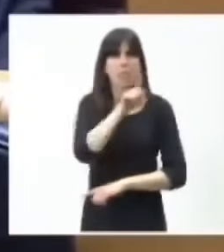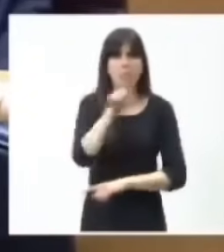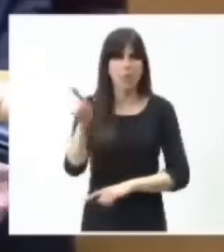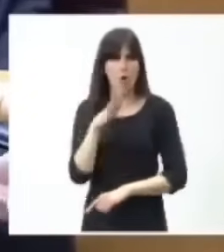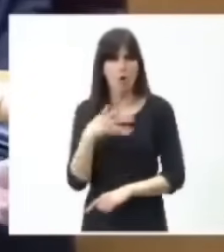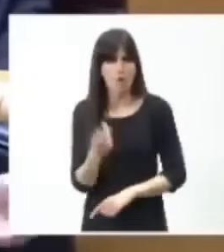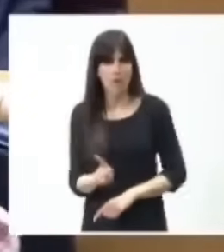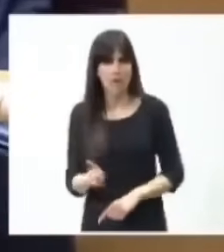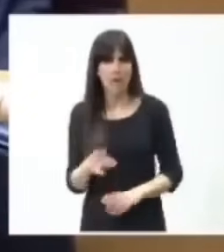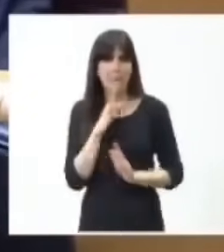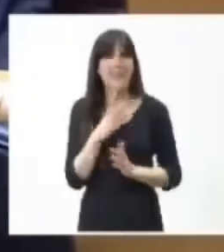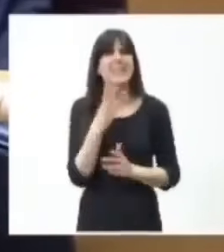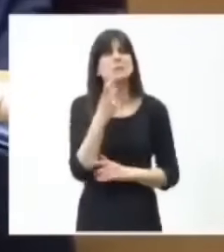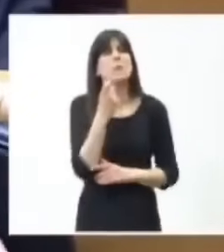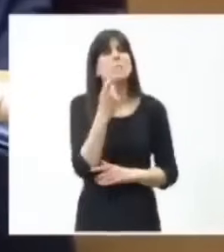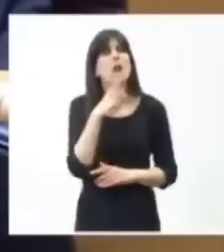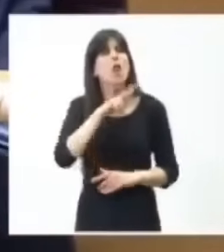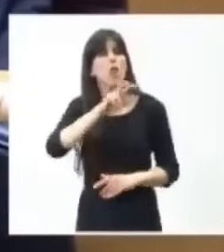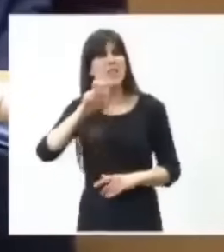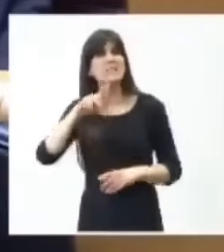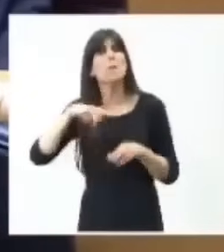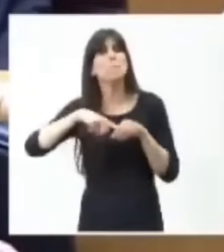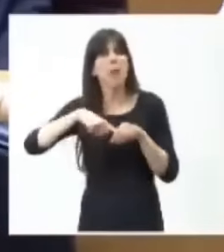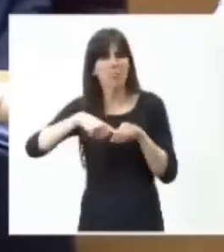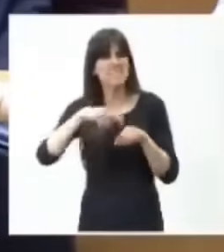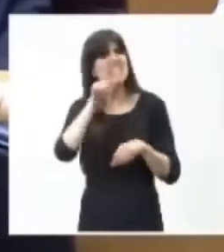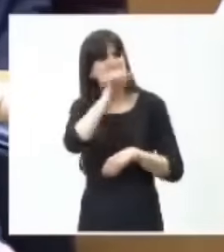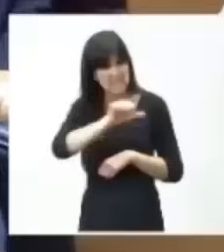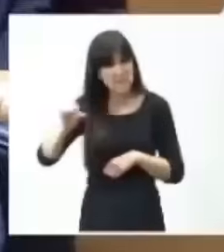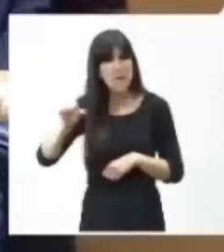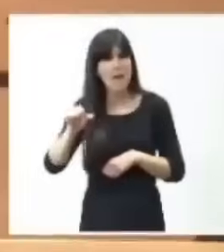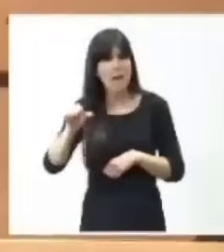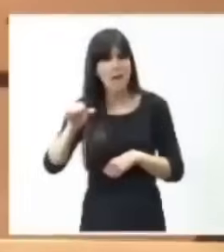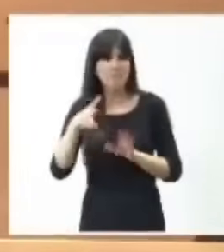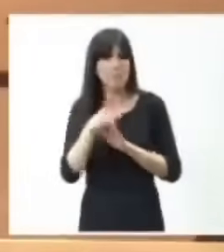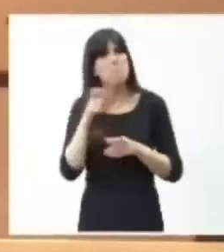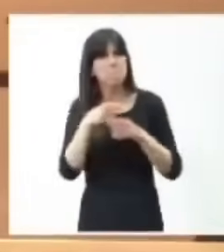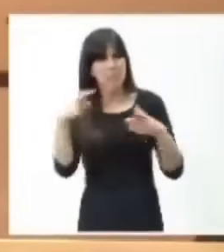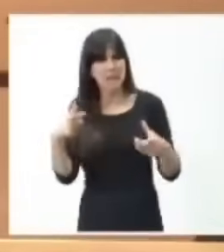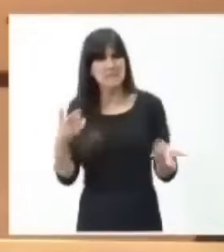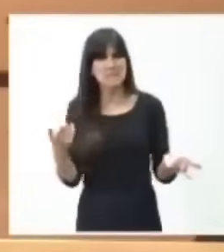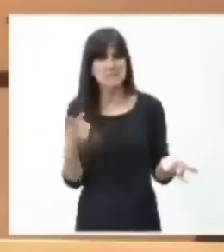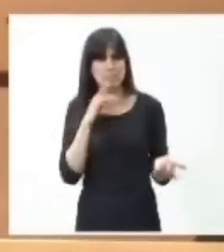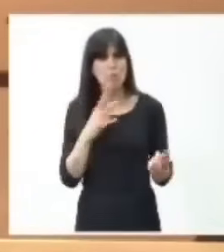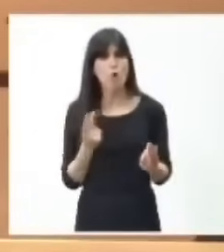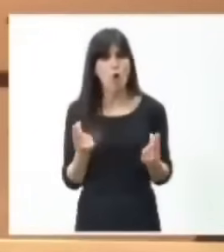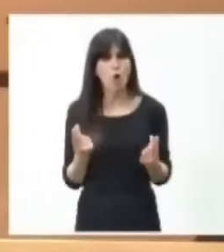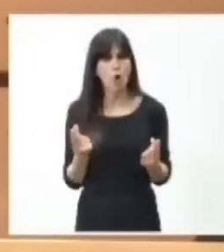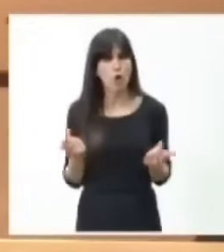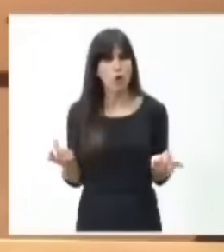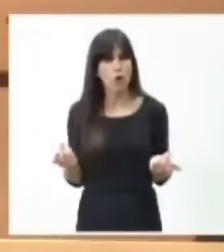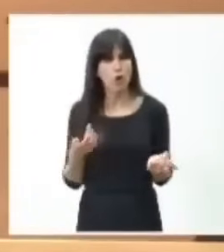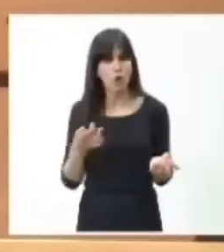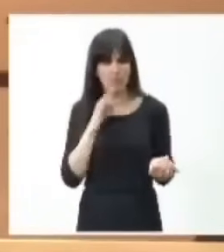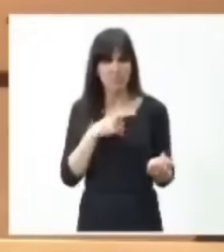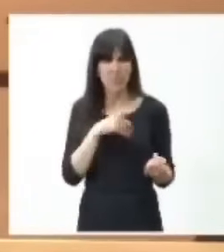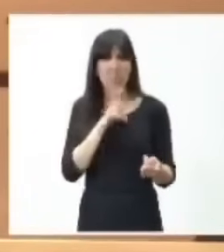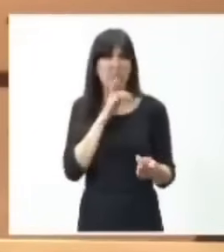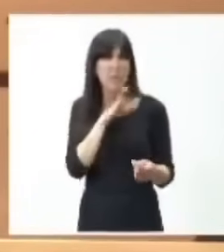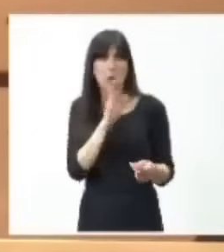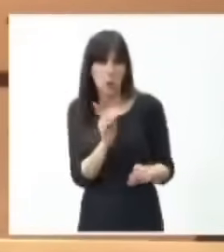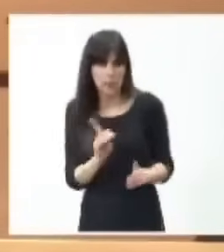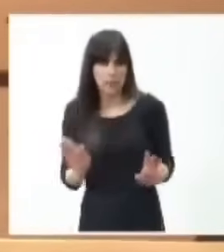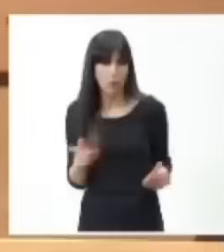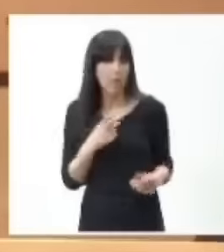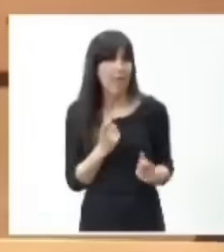en 3.200 las plazas semanales de las que dispone, por ejemplo, la ciudad de Logroño? Es muy difícil de entender, ¿no? Pero, en fin,